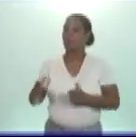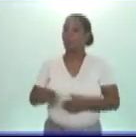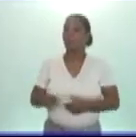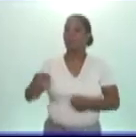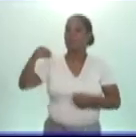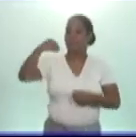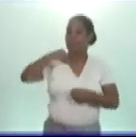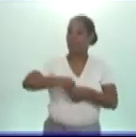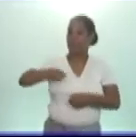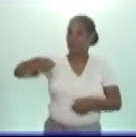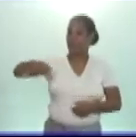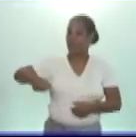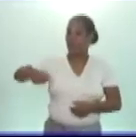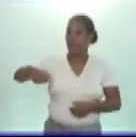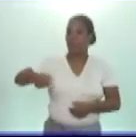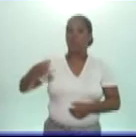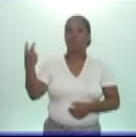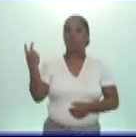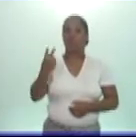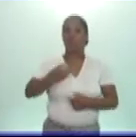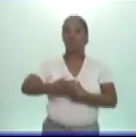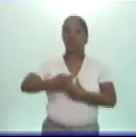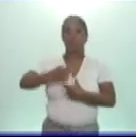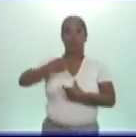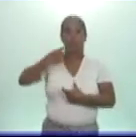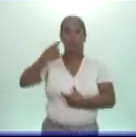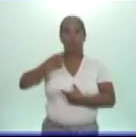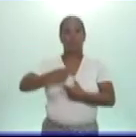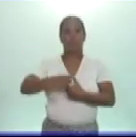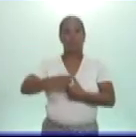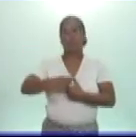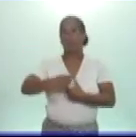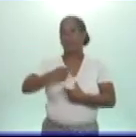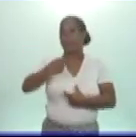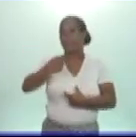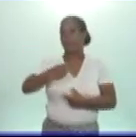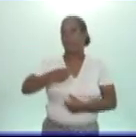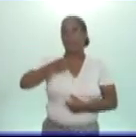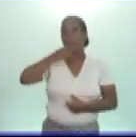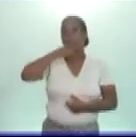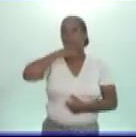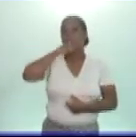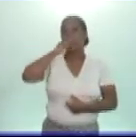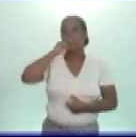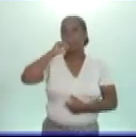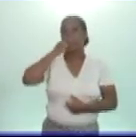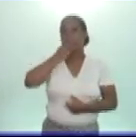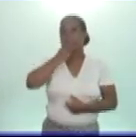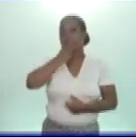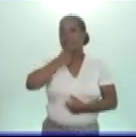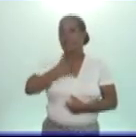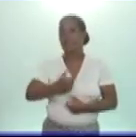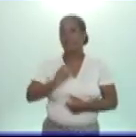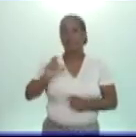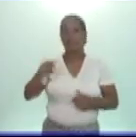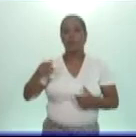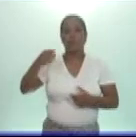de 250 gramos cada uno, ¿cuántos envases hay en esa bolsa?